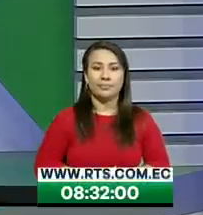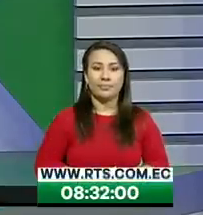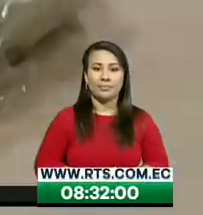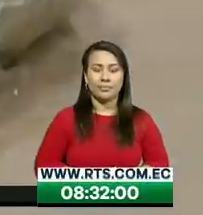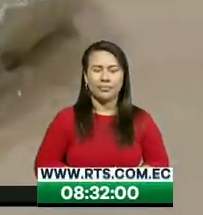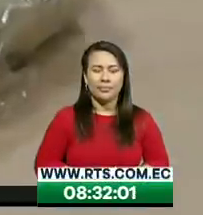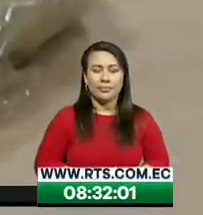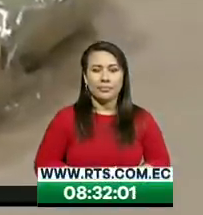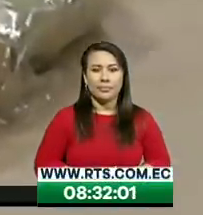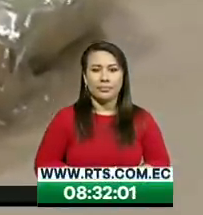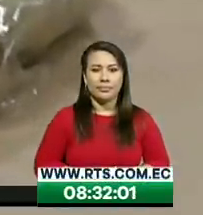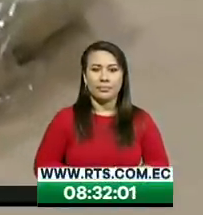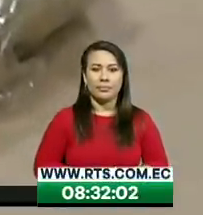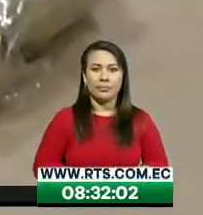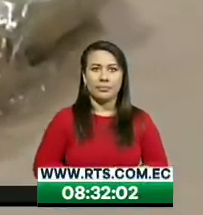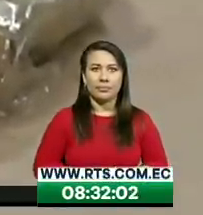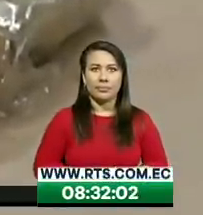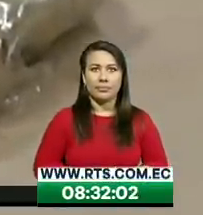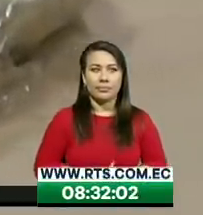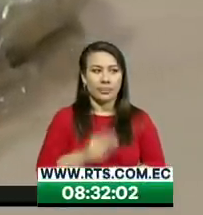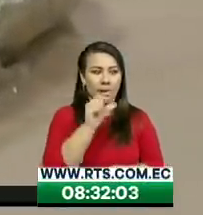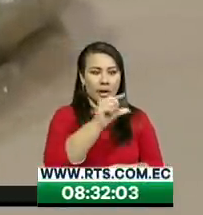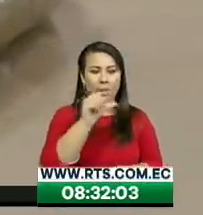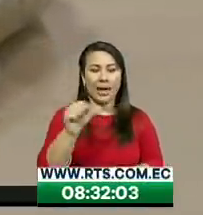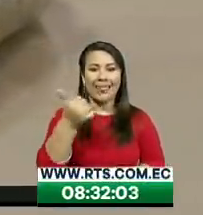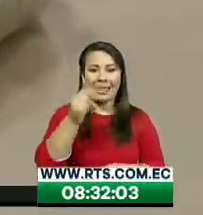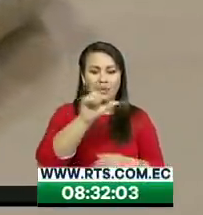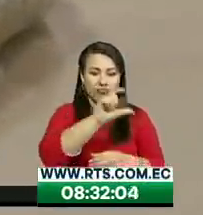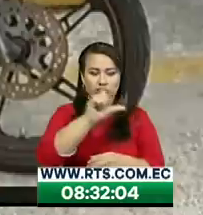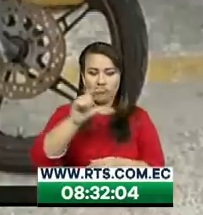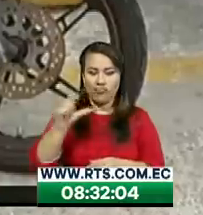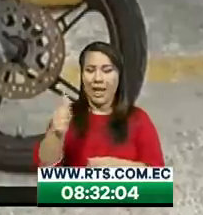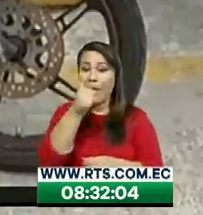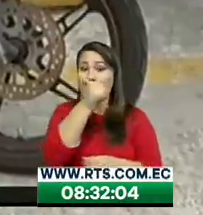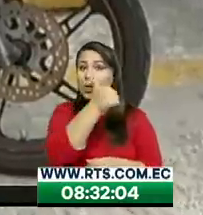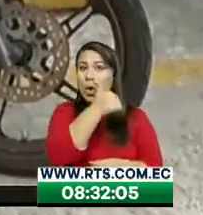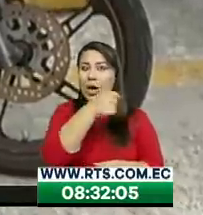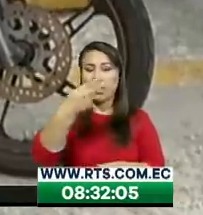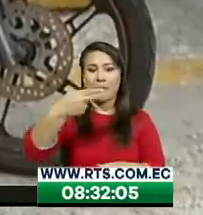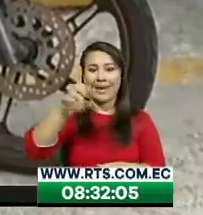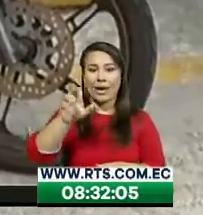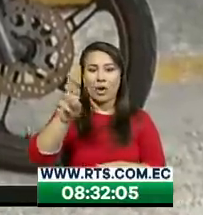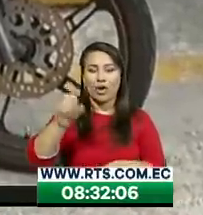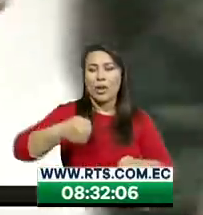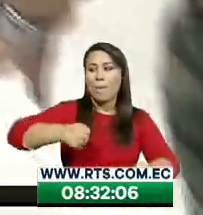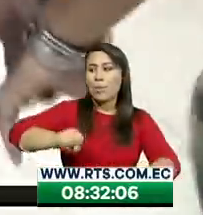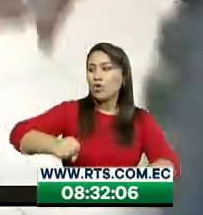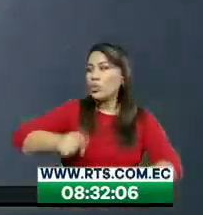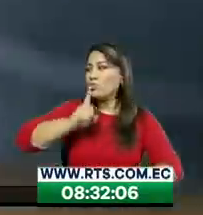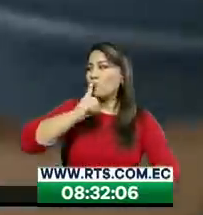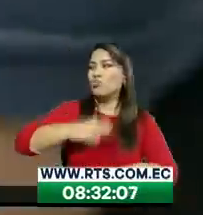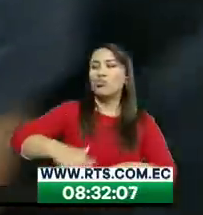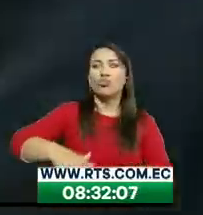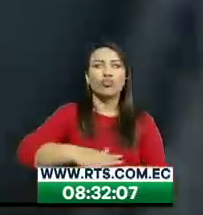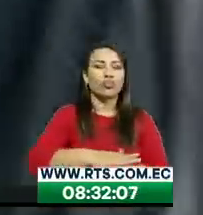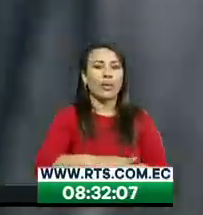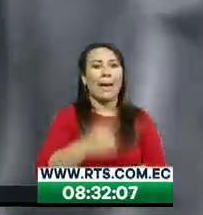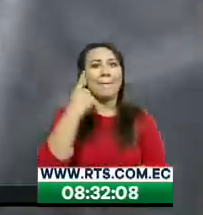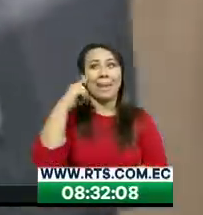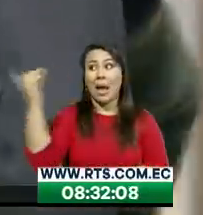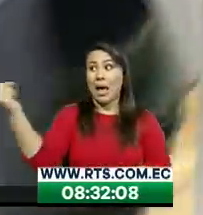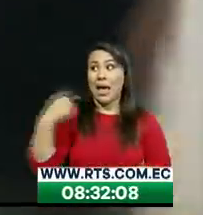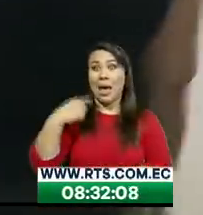Excelente día para todos, igual para ustedes compañeros. Nosotros como siempre nos enlazamos ya con nuestros equipos que están desplegados en diferentes puntos de la ciudad